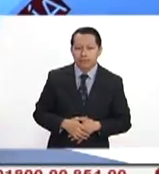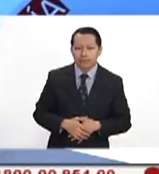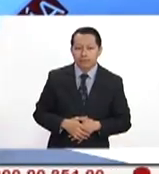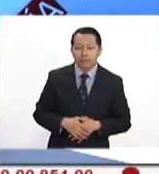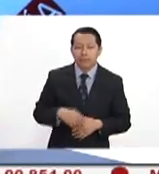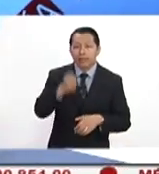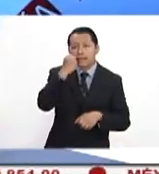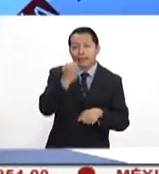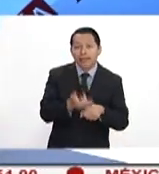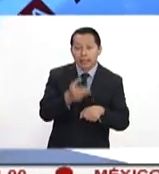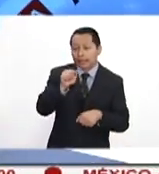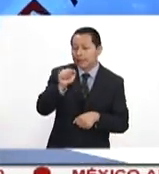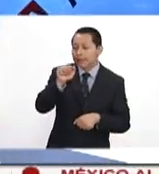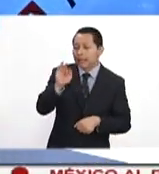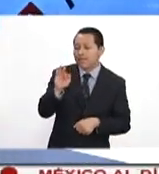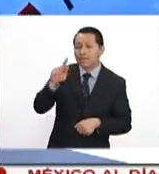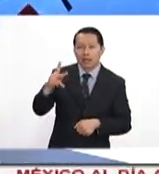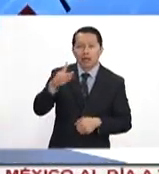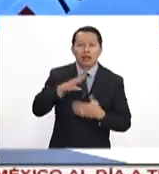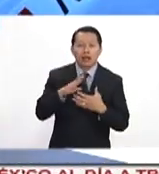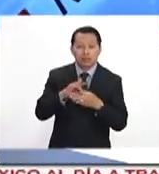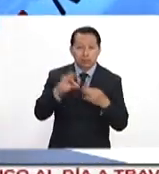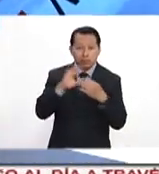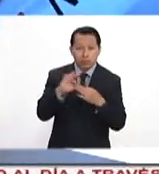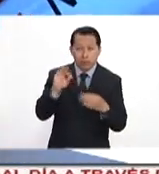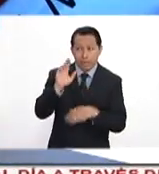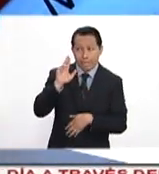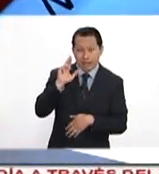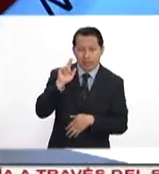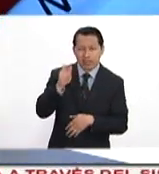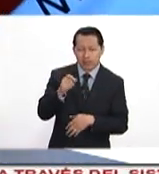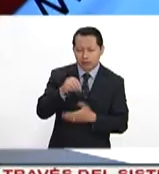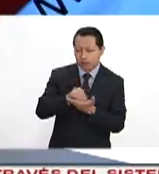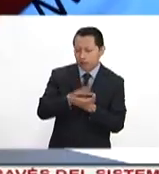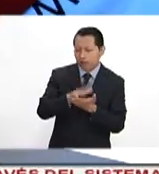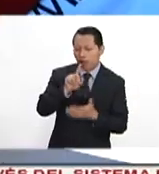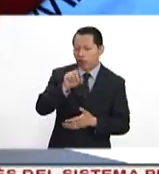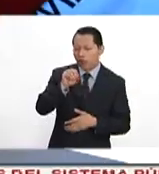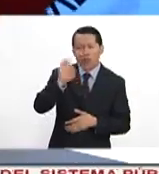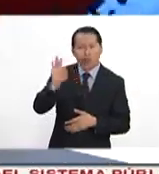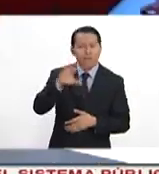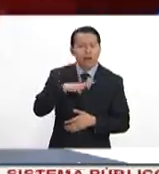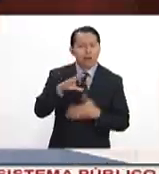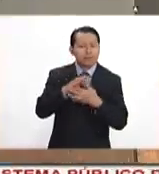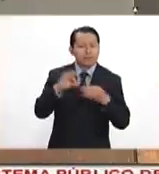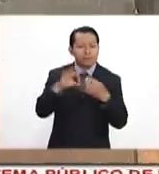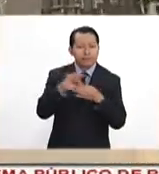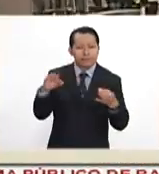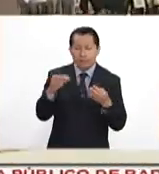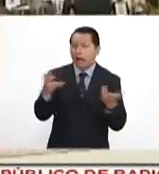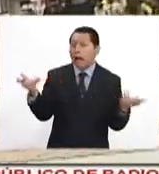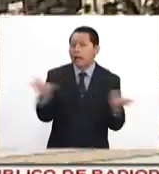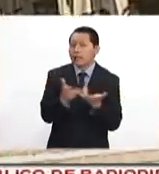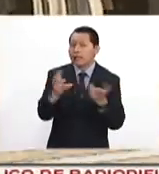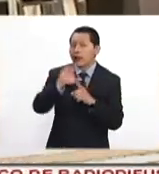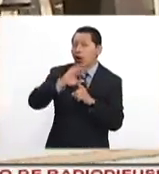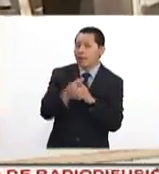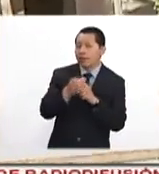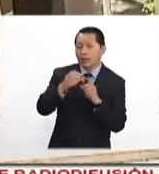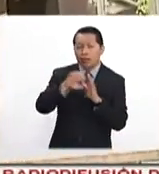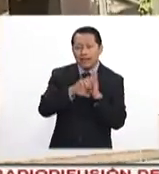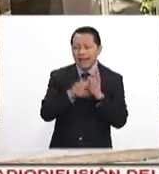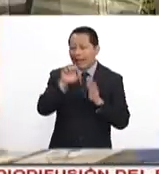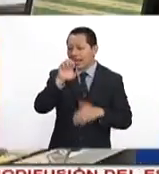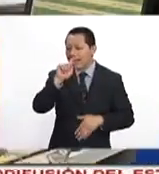Y la Secretaría de la Función Pública dio a conocer este martes en el Diario Oficial de la Federación el protocolo de actuación de los comités de ética